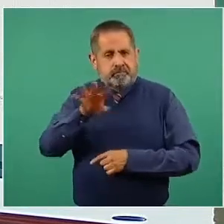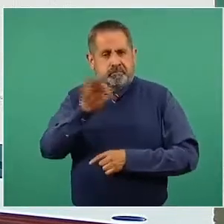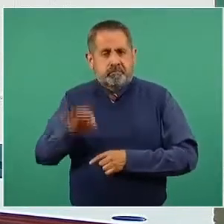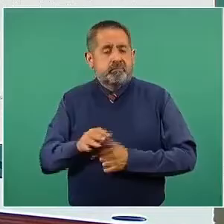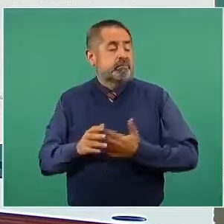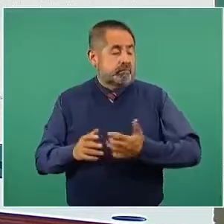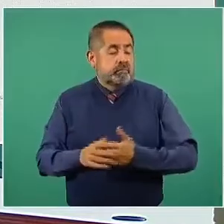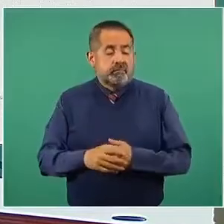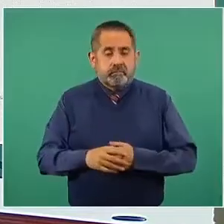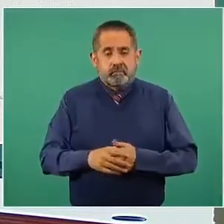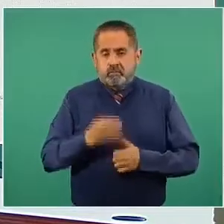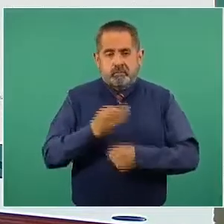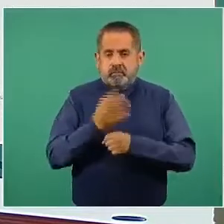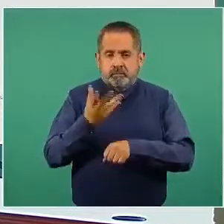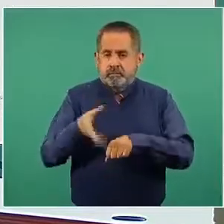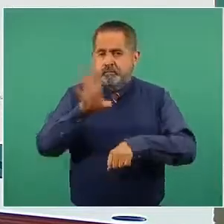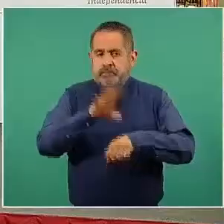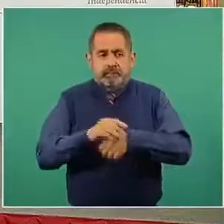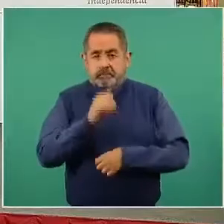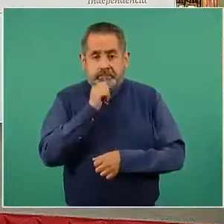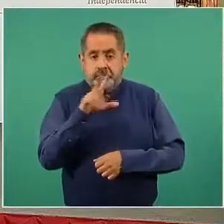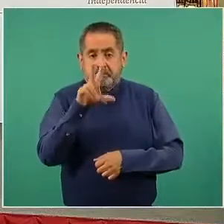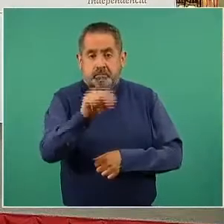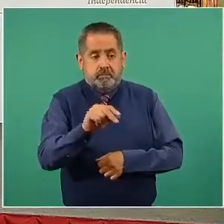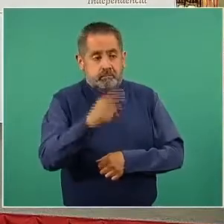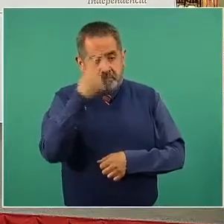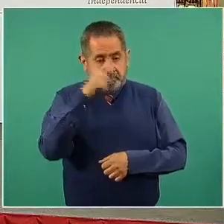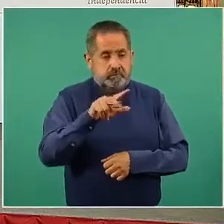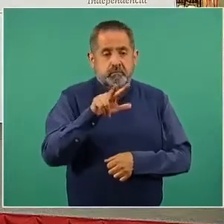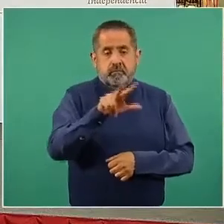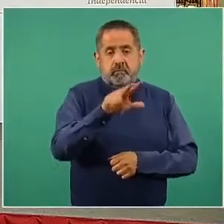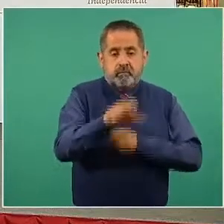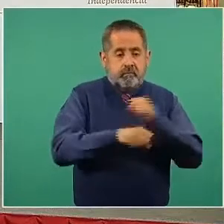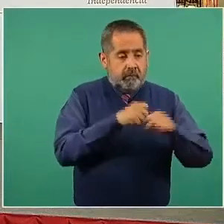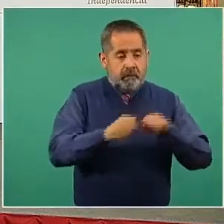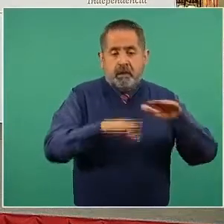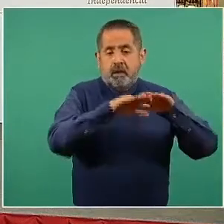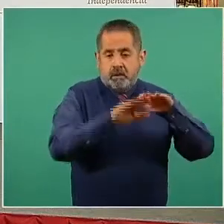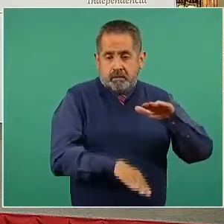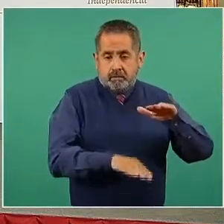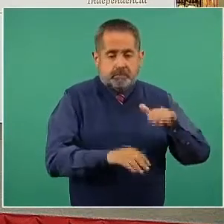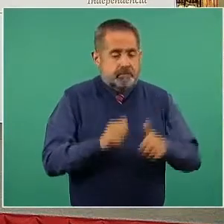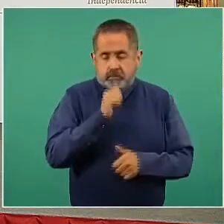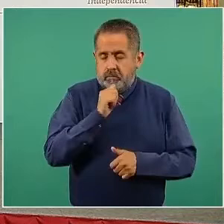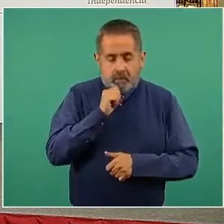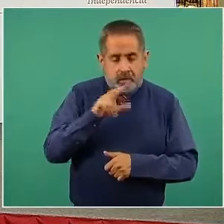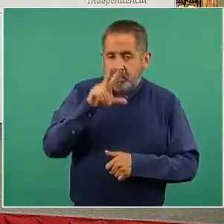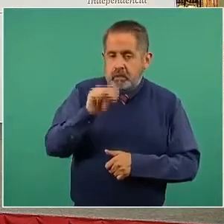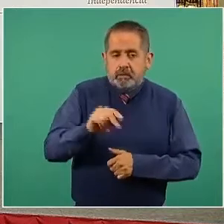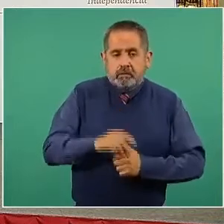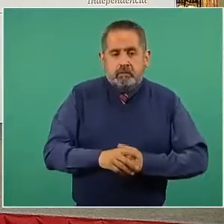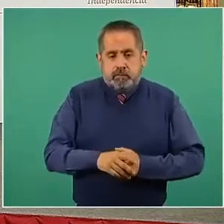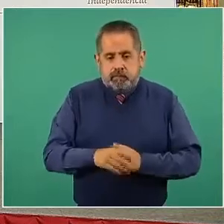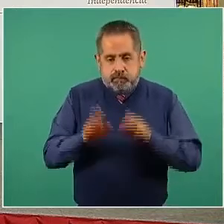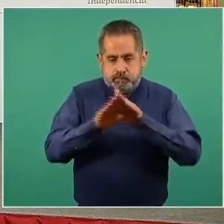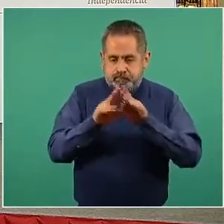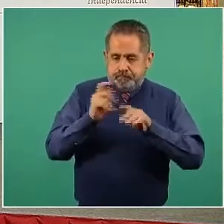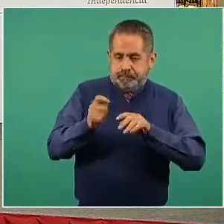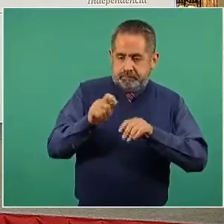no hay autorización sanitaria alguna para vacunar a personas menores de 18 años. Esto es